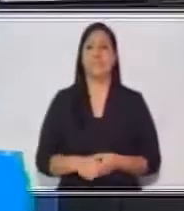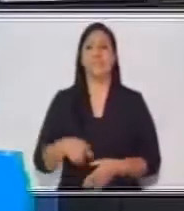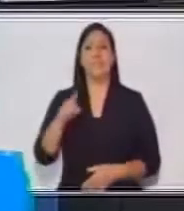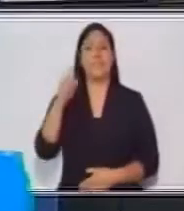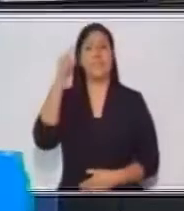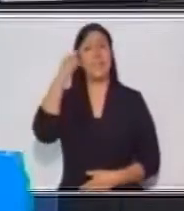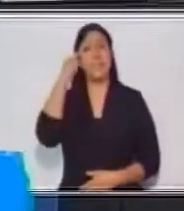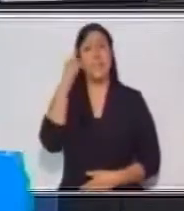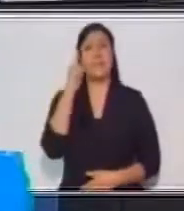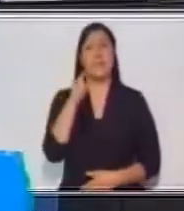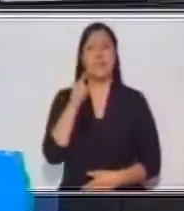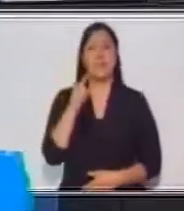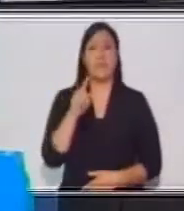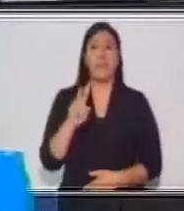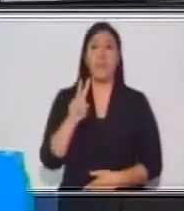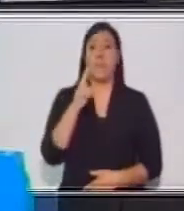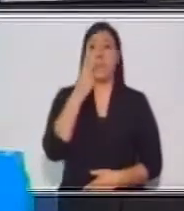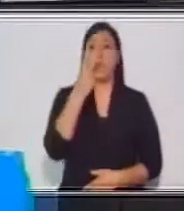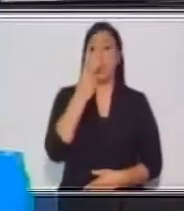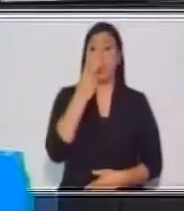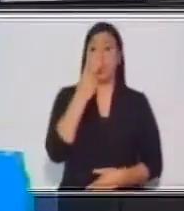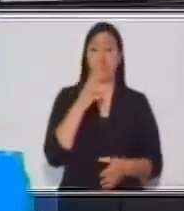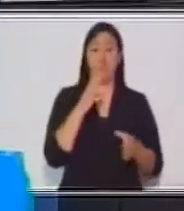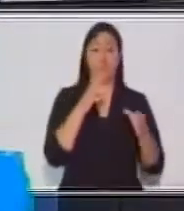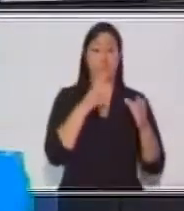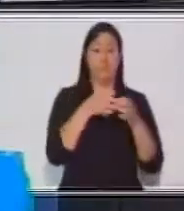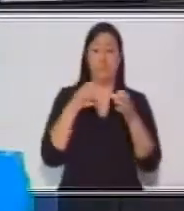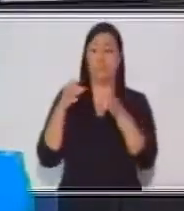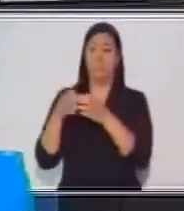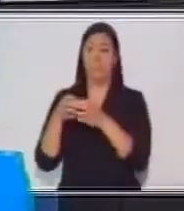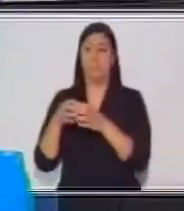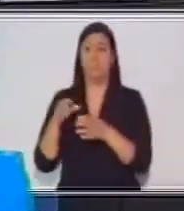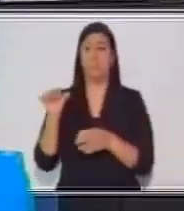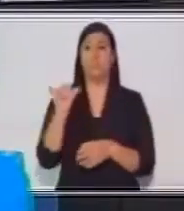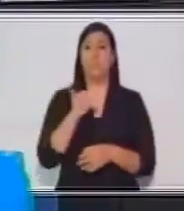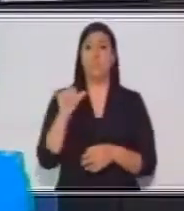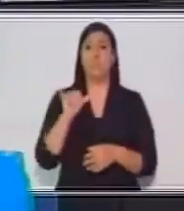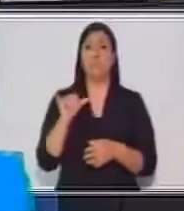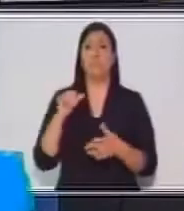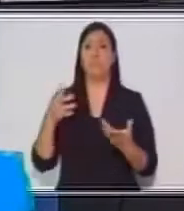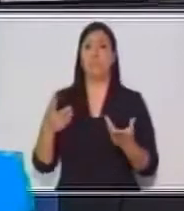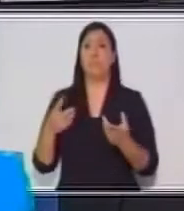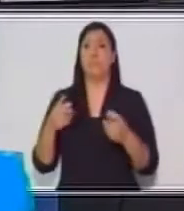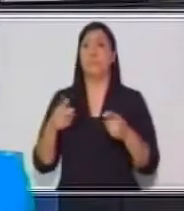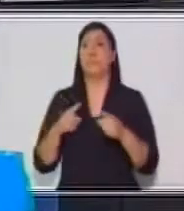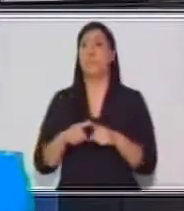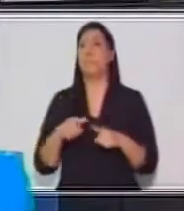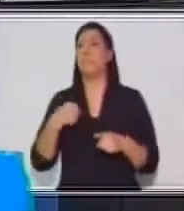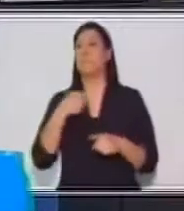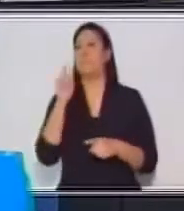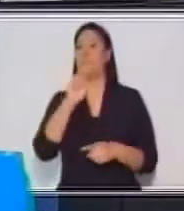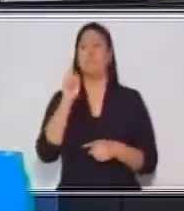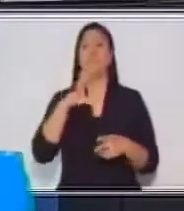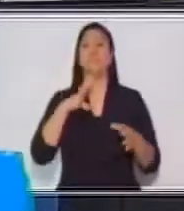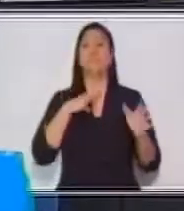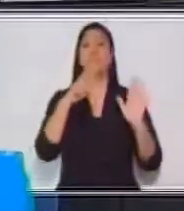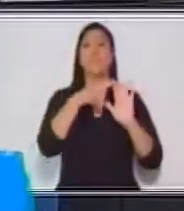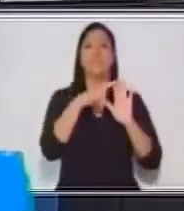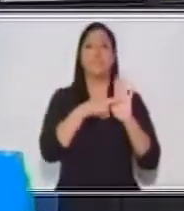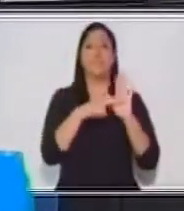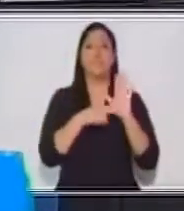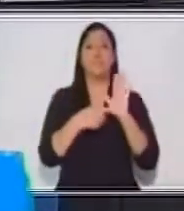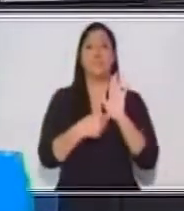Recordemos que dos magnitudes son directamente proporcionales si cumplen las siguientes